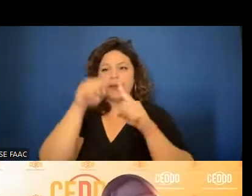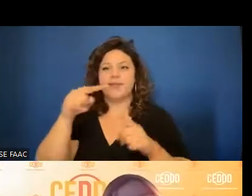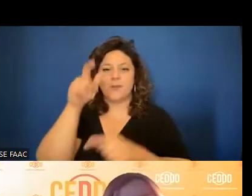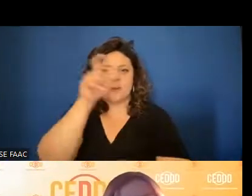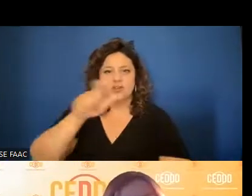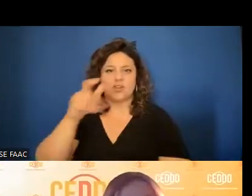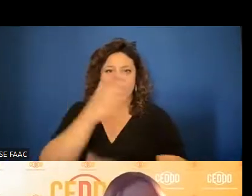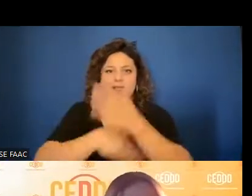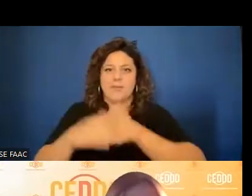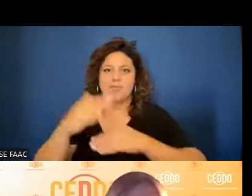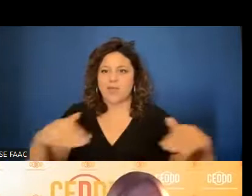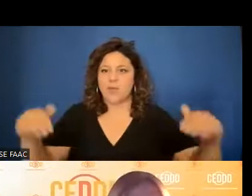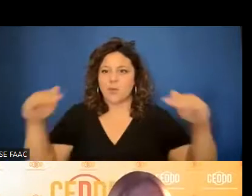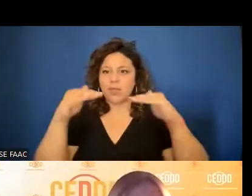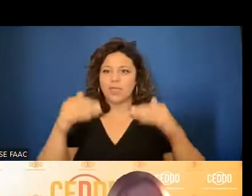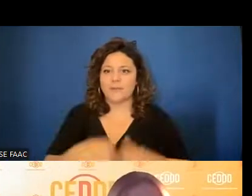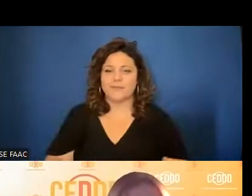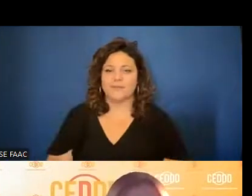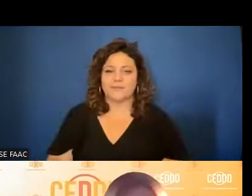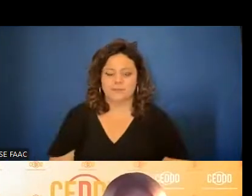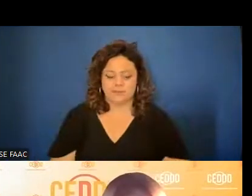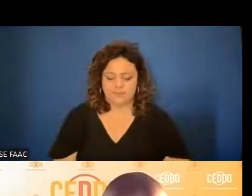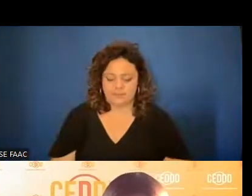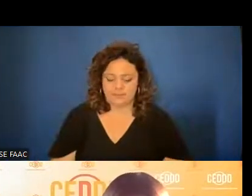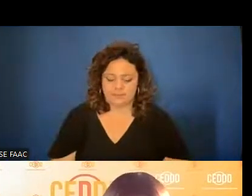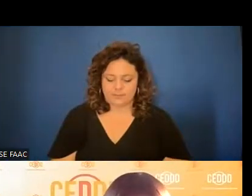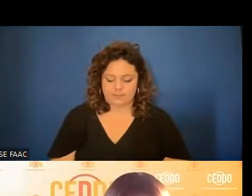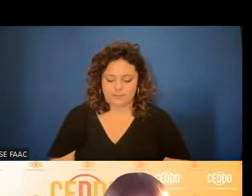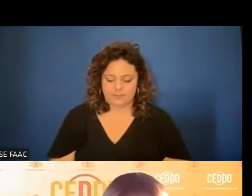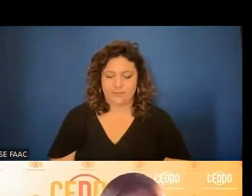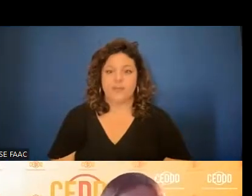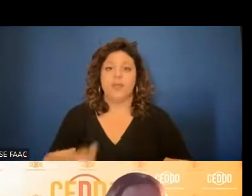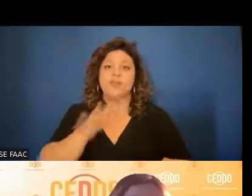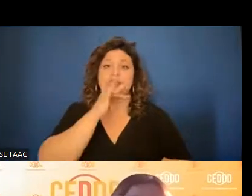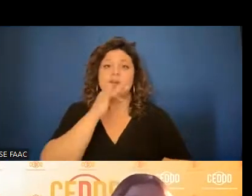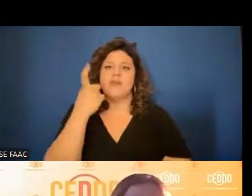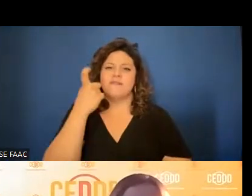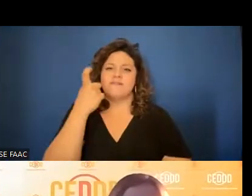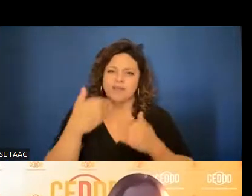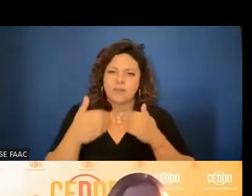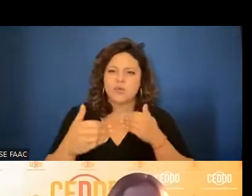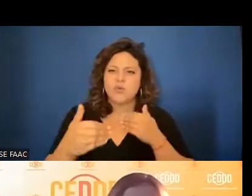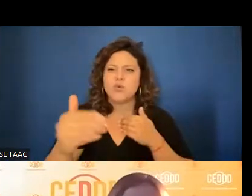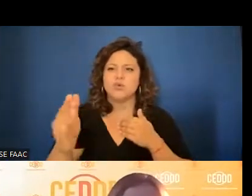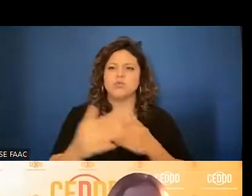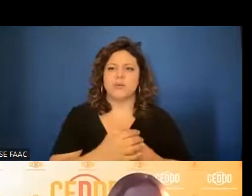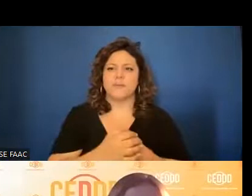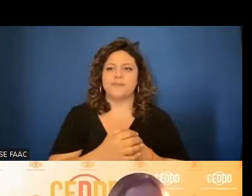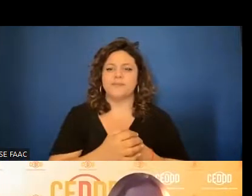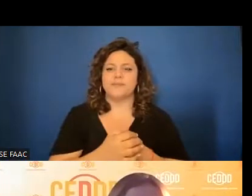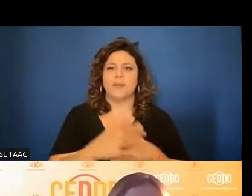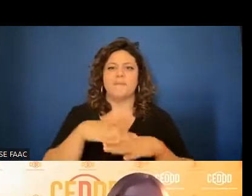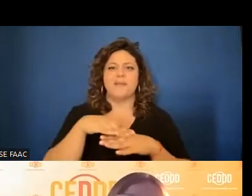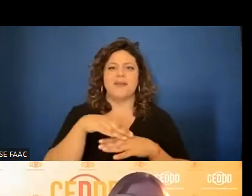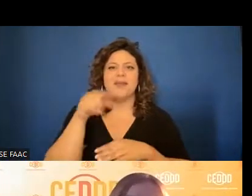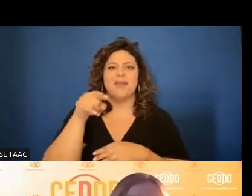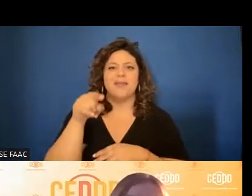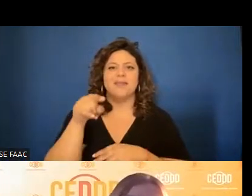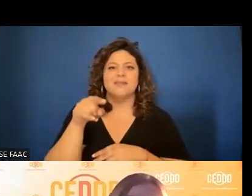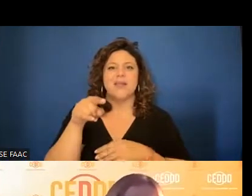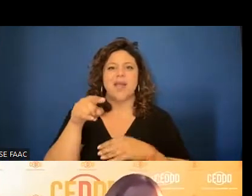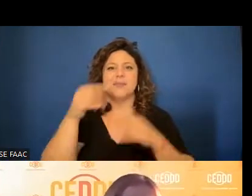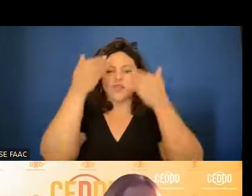juzgado, incluso si es una cuestión recurrente, como han hecho muy bien, y a Fiscalía, porque nos podemos encontrar ante un delito de